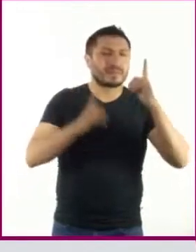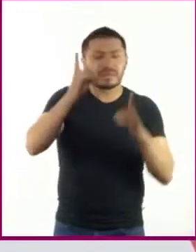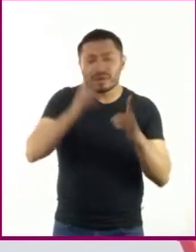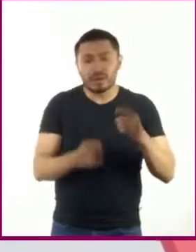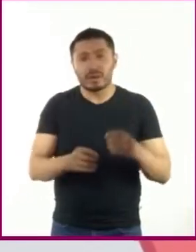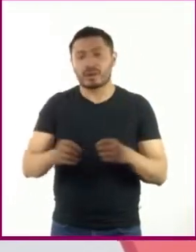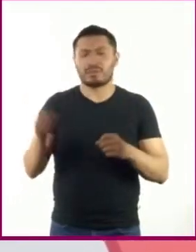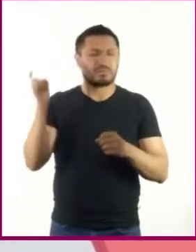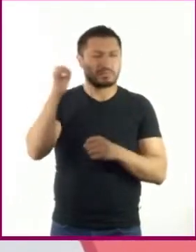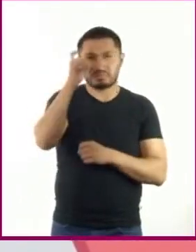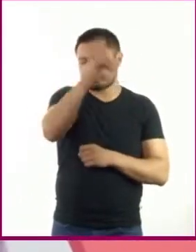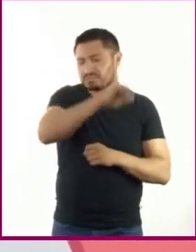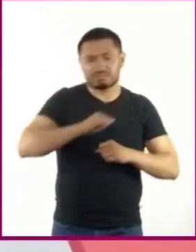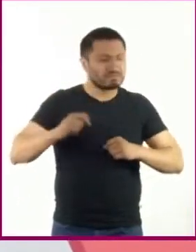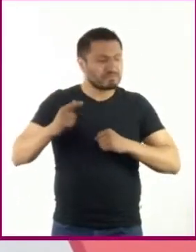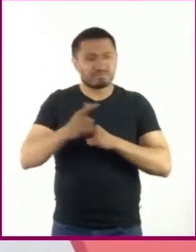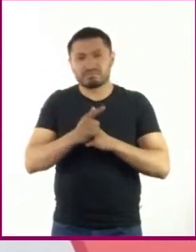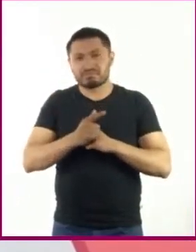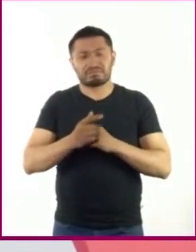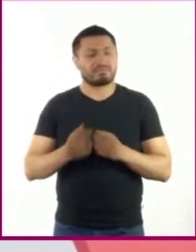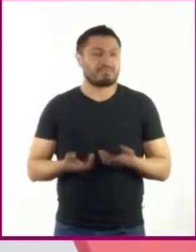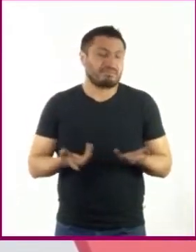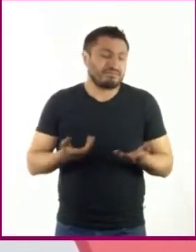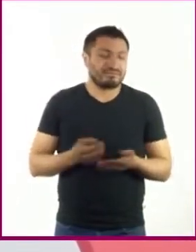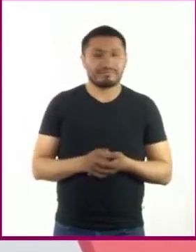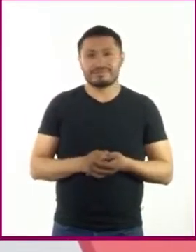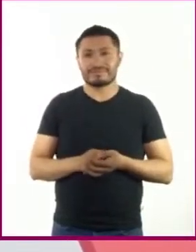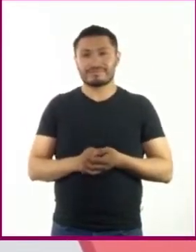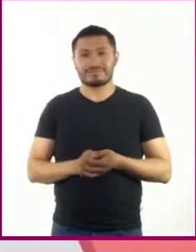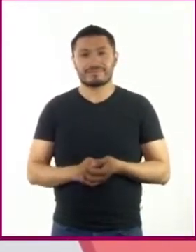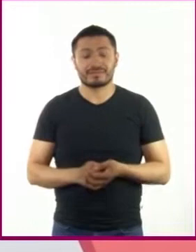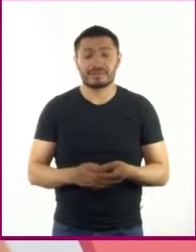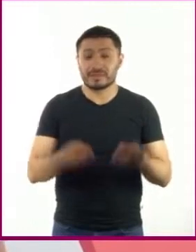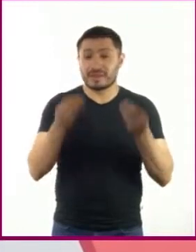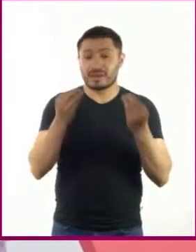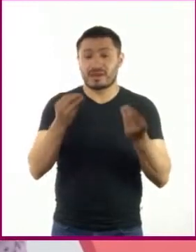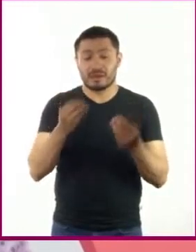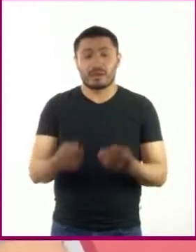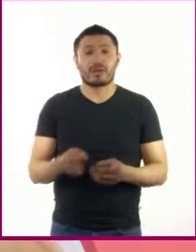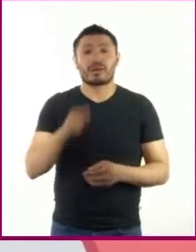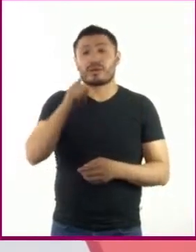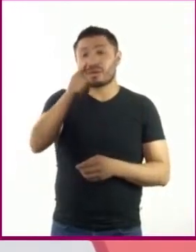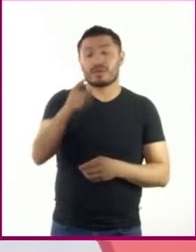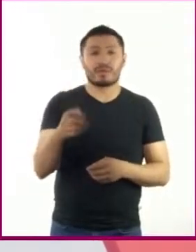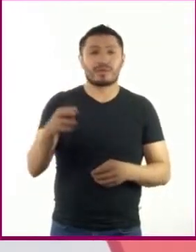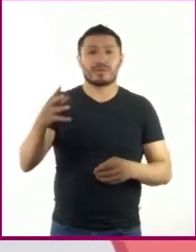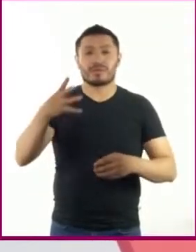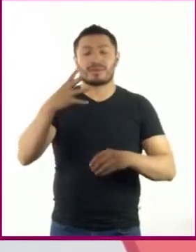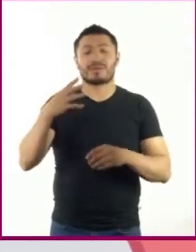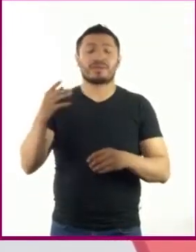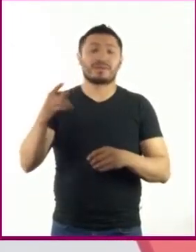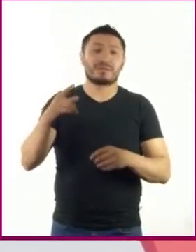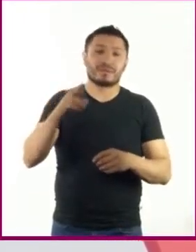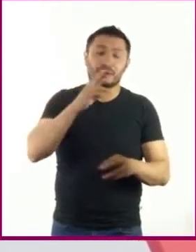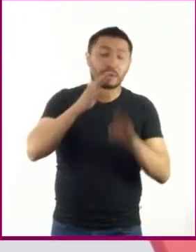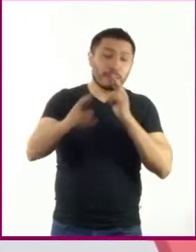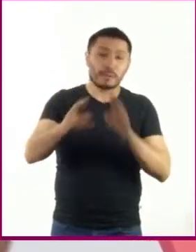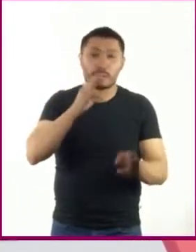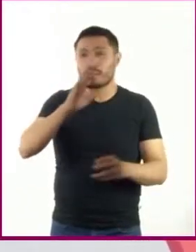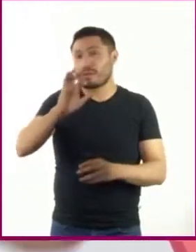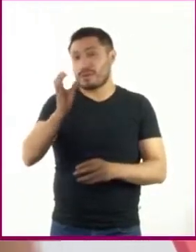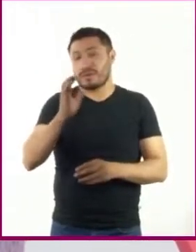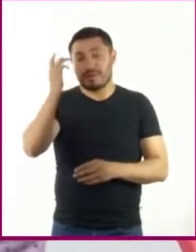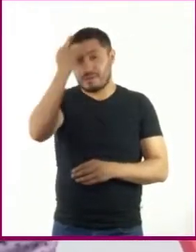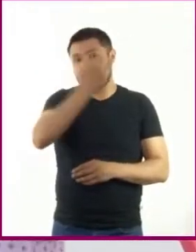o dificultades que surjan al resolver los planteamientos, pues muchas de estas las podrán resolver al momento de consultar su libro de